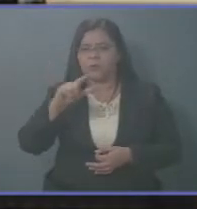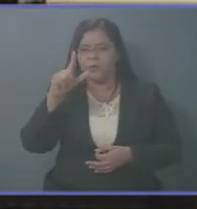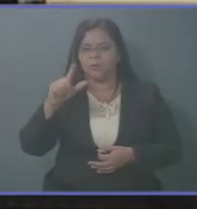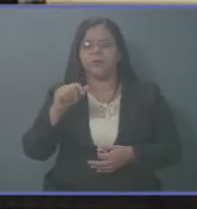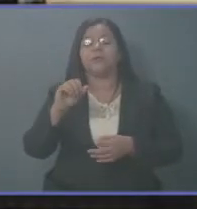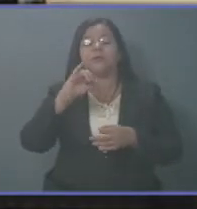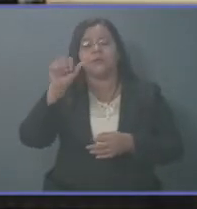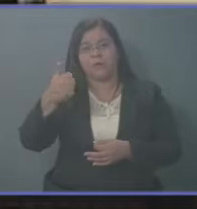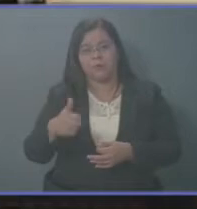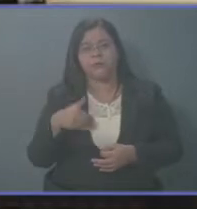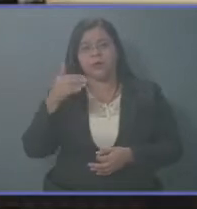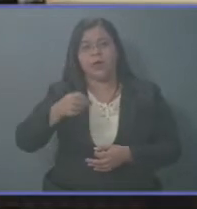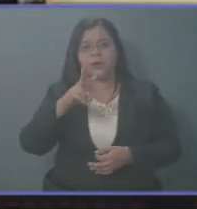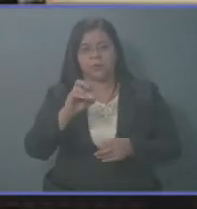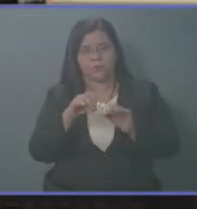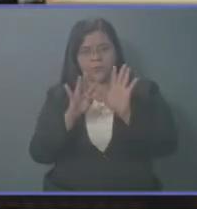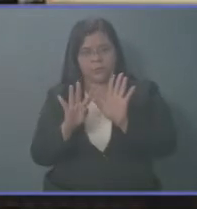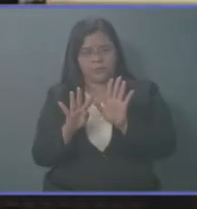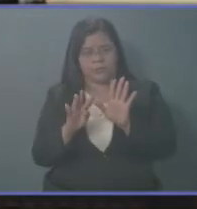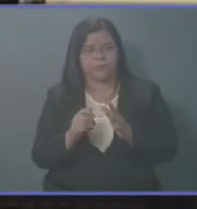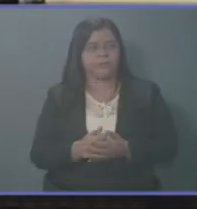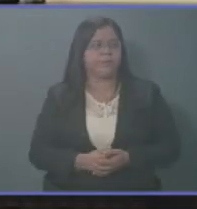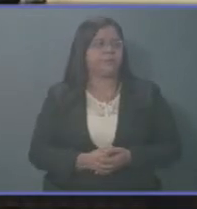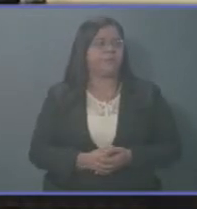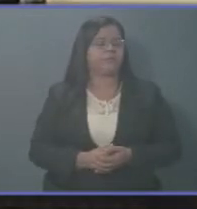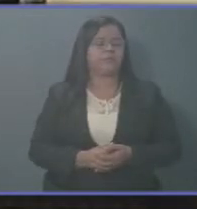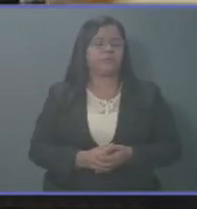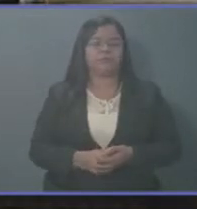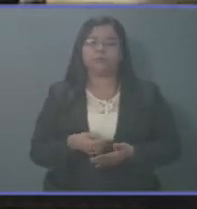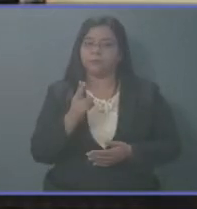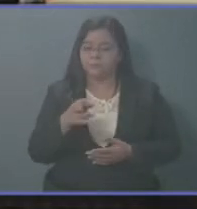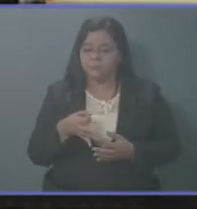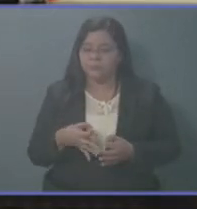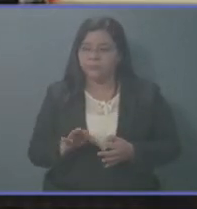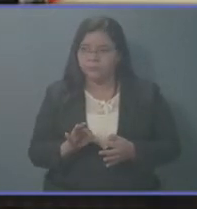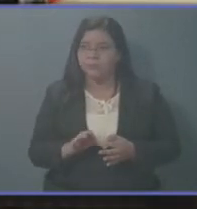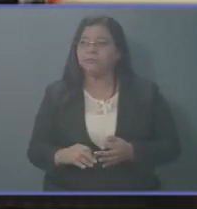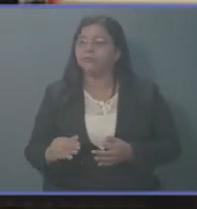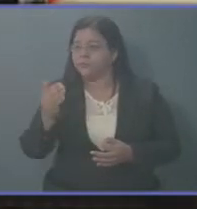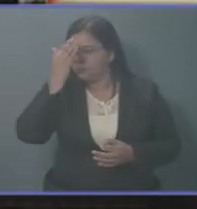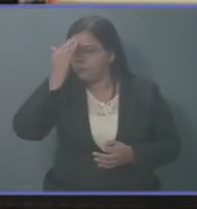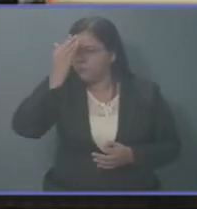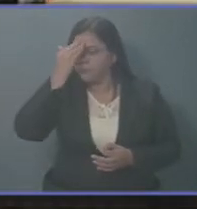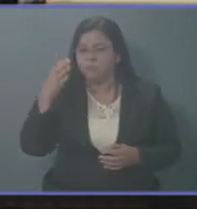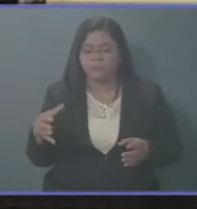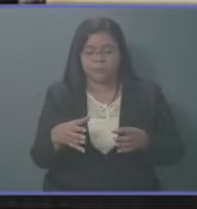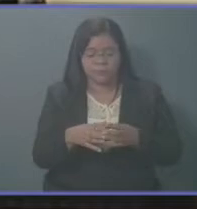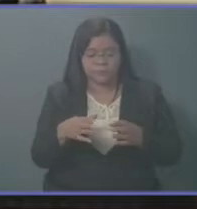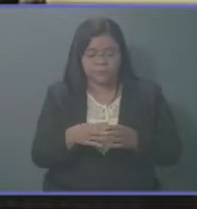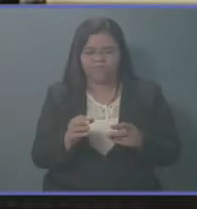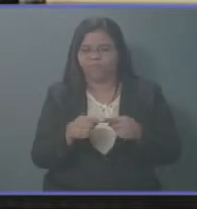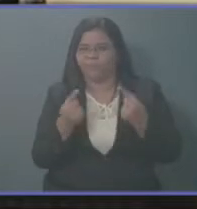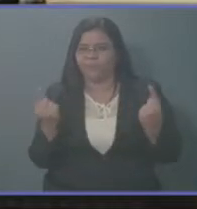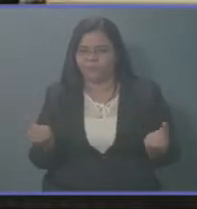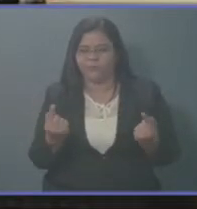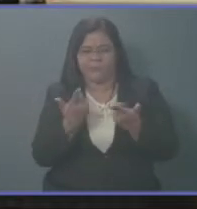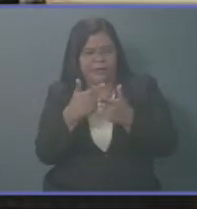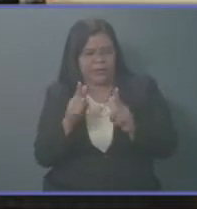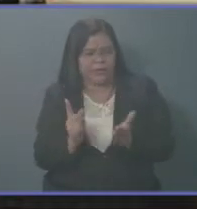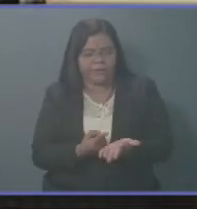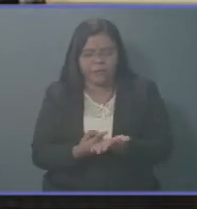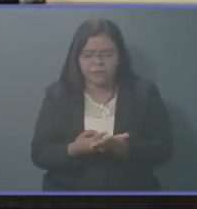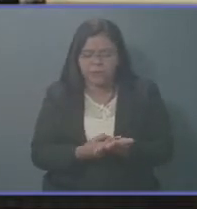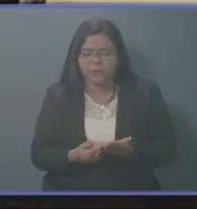8 del 2009, IN 29 de 2003. Asimismo, se ha sostenido que el núcleo de contradicción y el libre